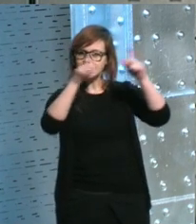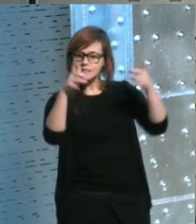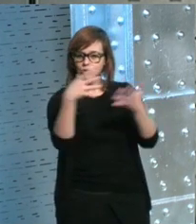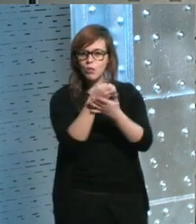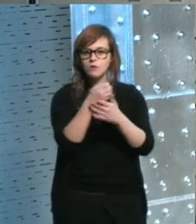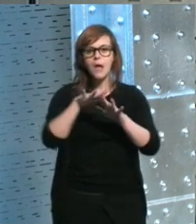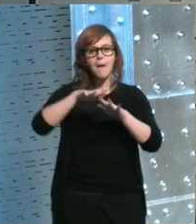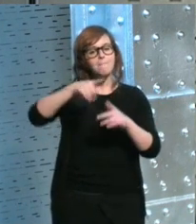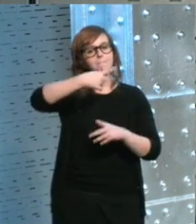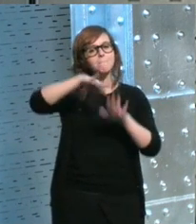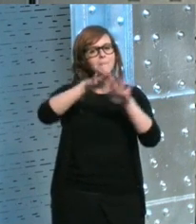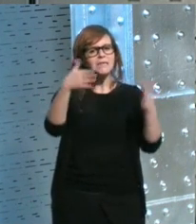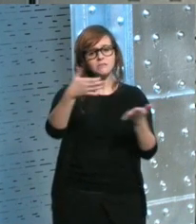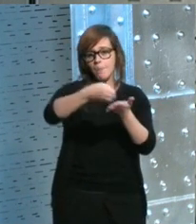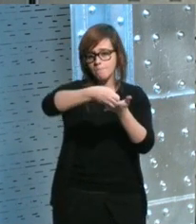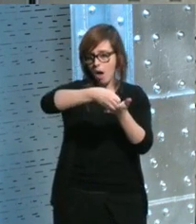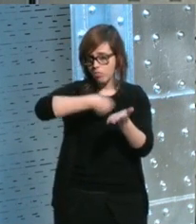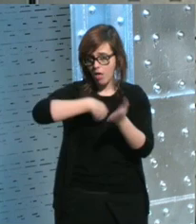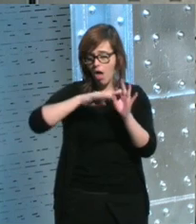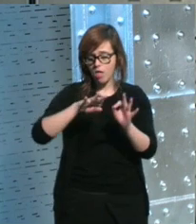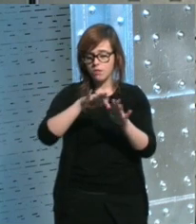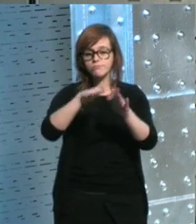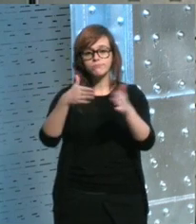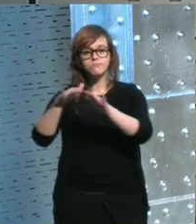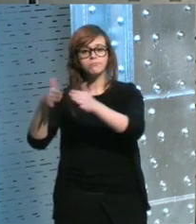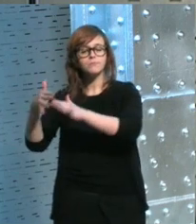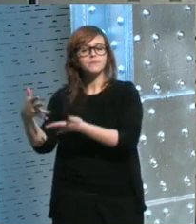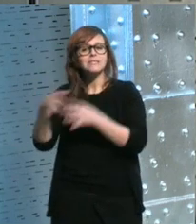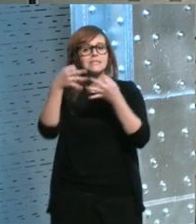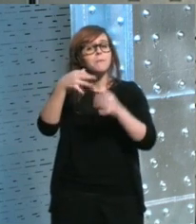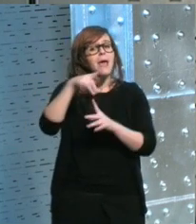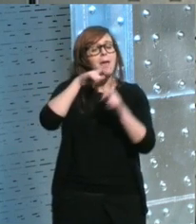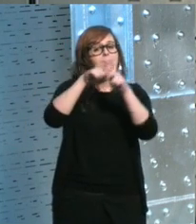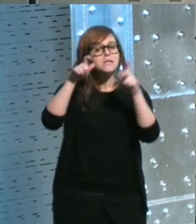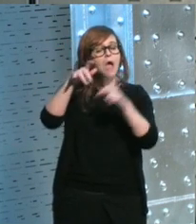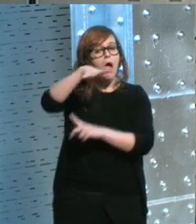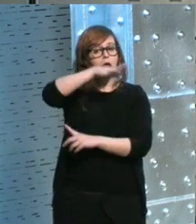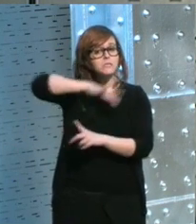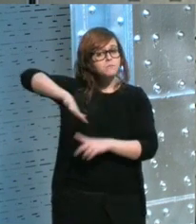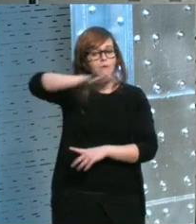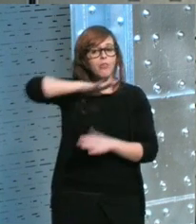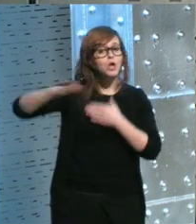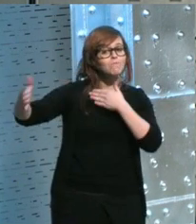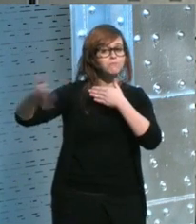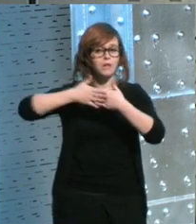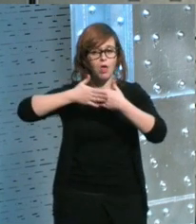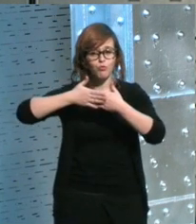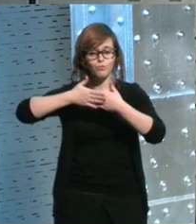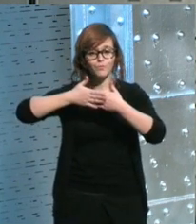mesas vacías y todas las empresas viven en espacios cerrados. Entonces su idea era